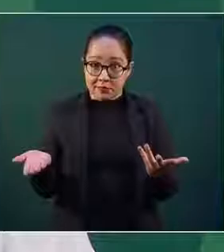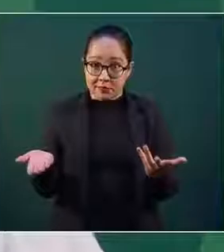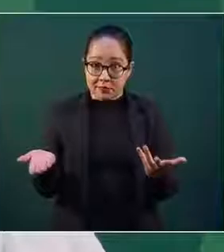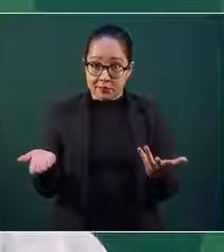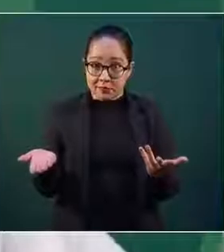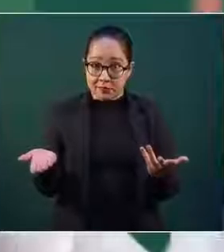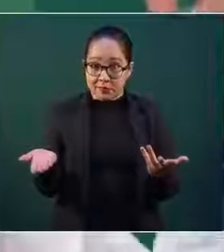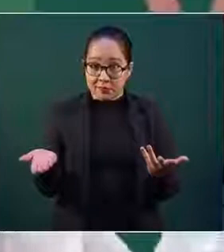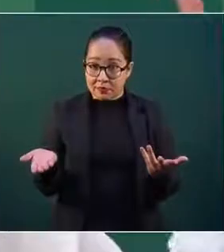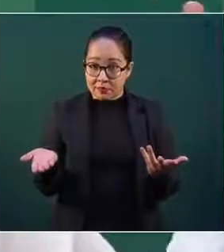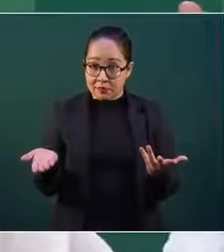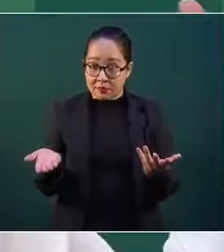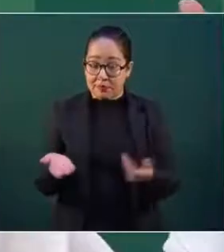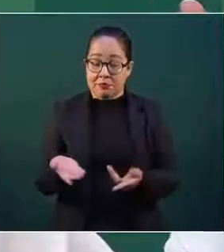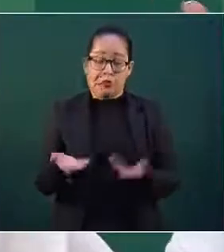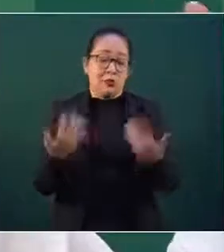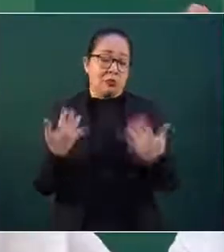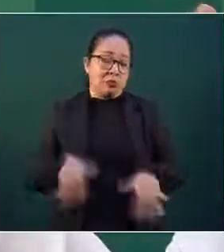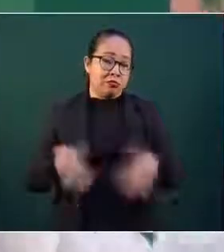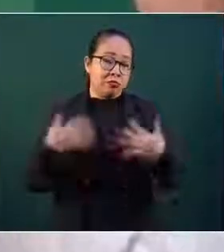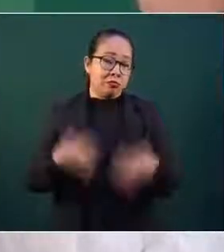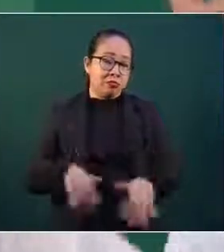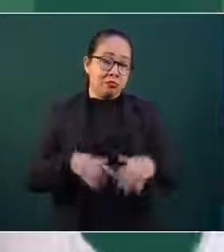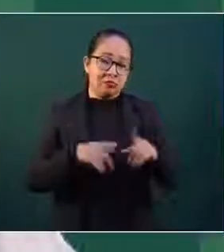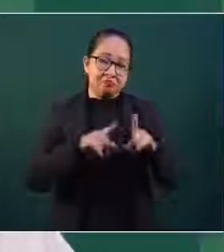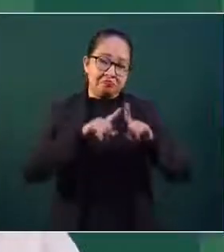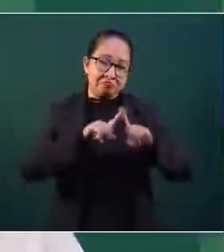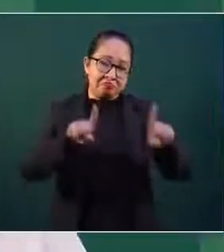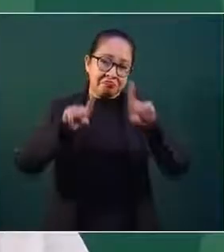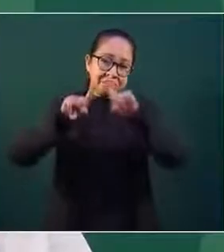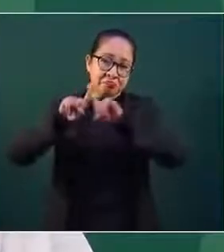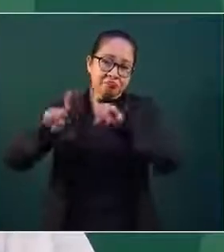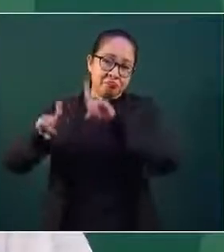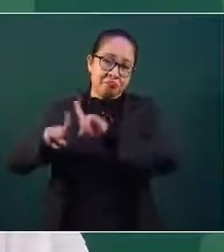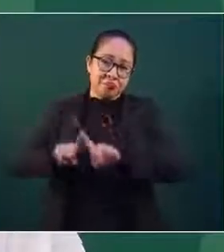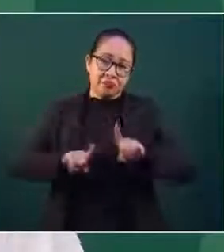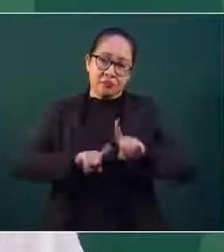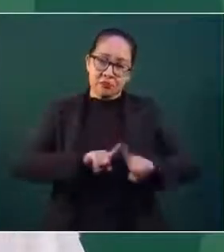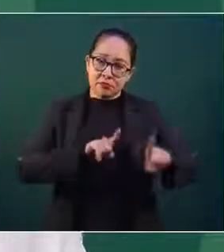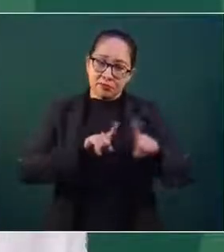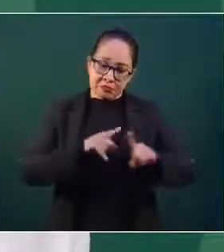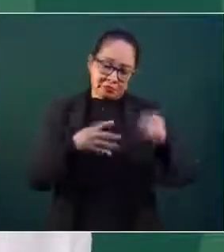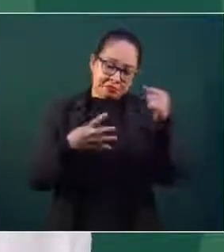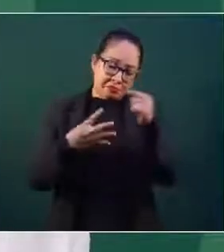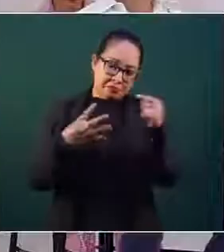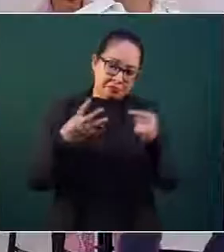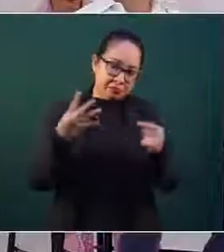Y muchas otras cosas. Y